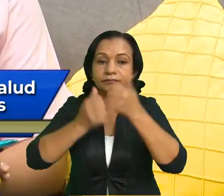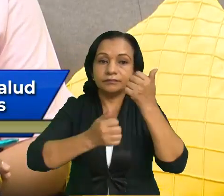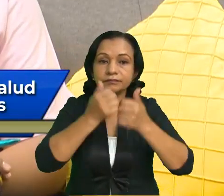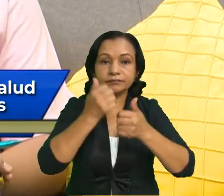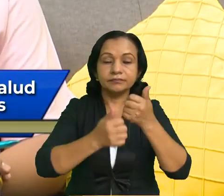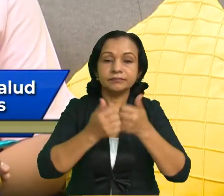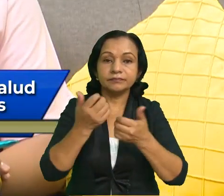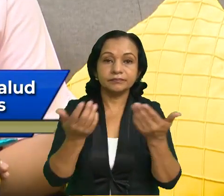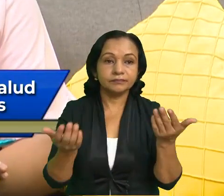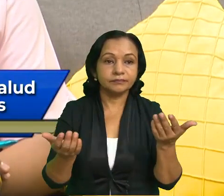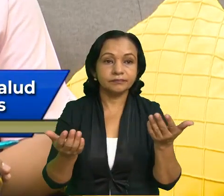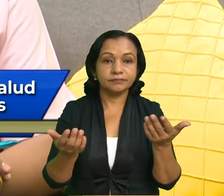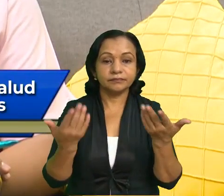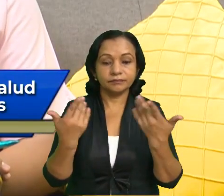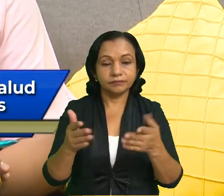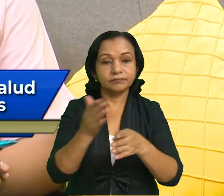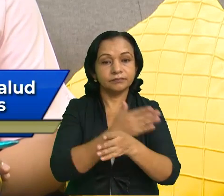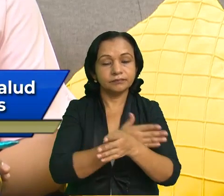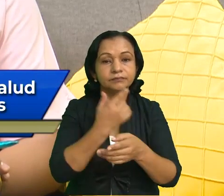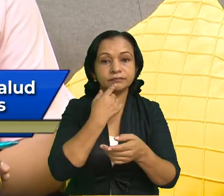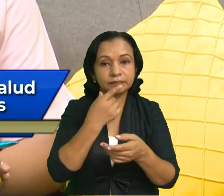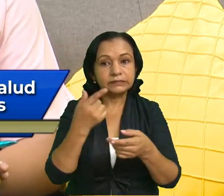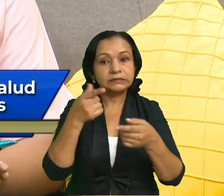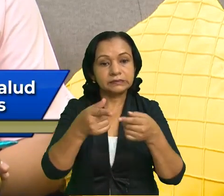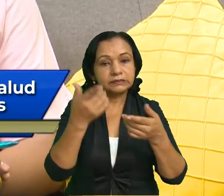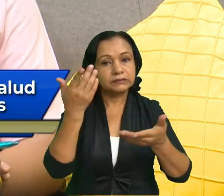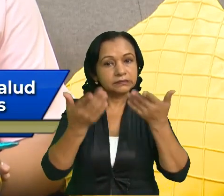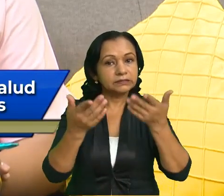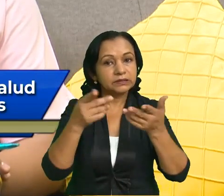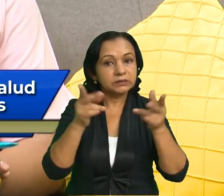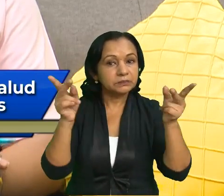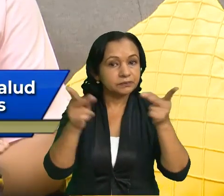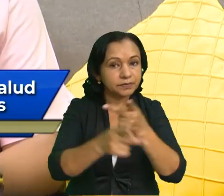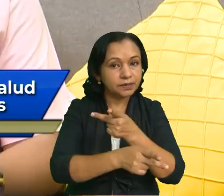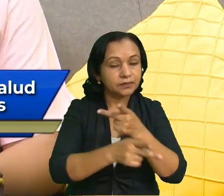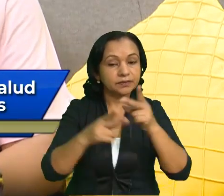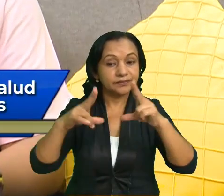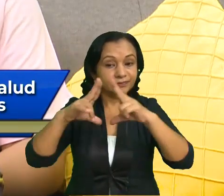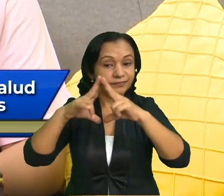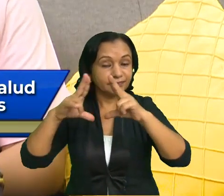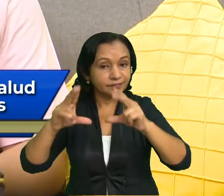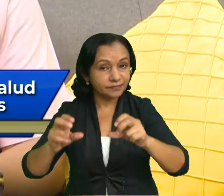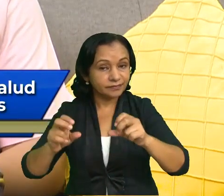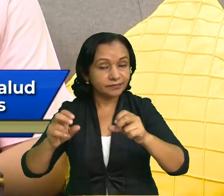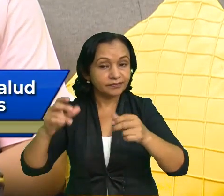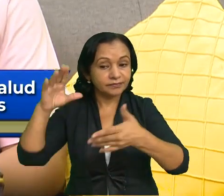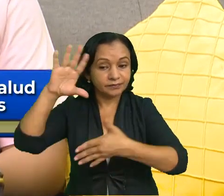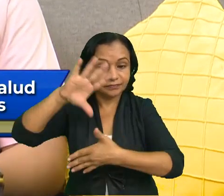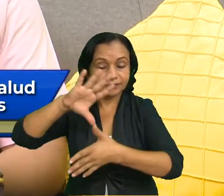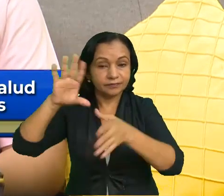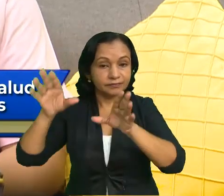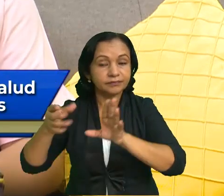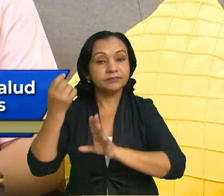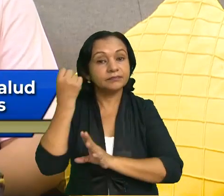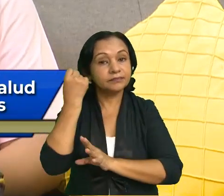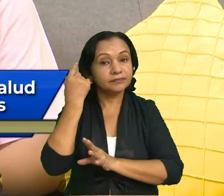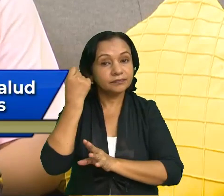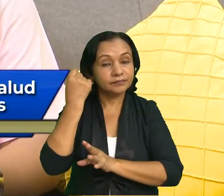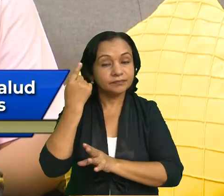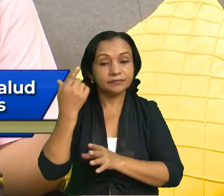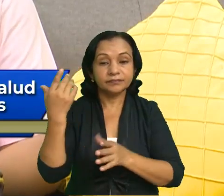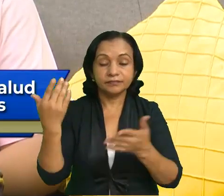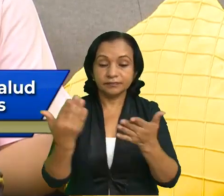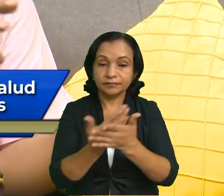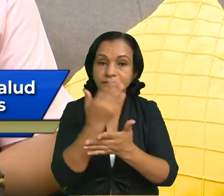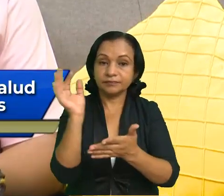había un estudio bastante importante realizado en todo el territorio de cara a eso entender un poquito de esas líneas de trabajo